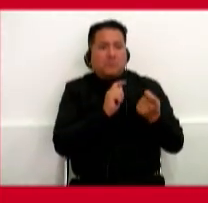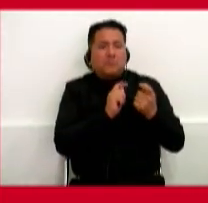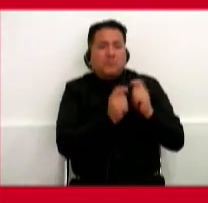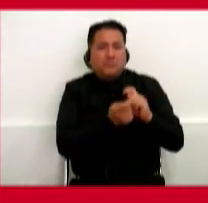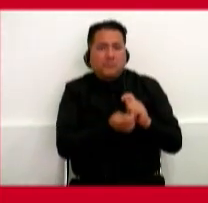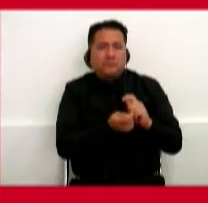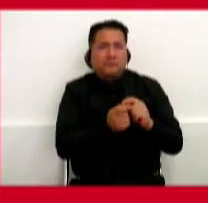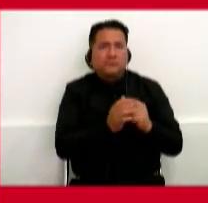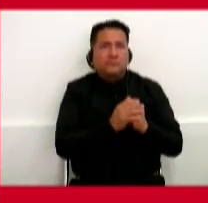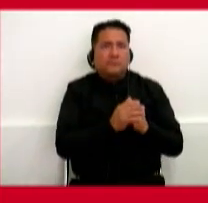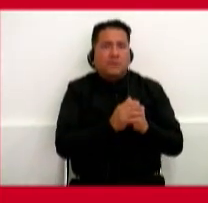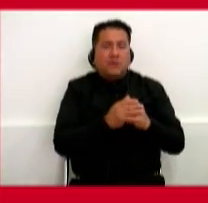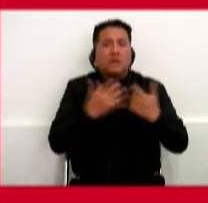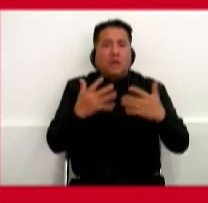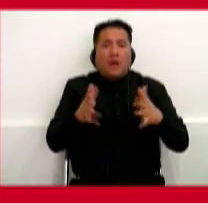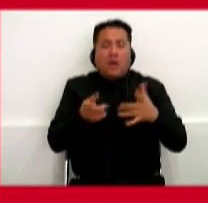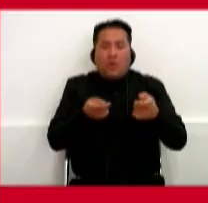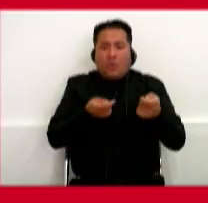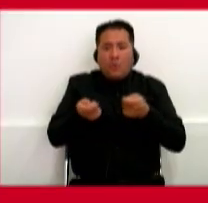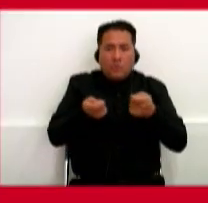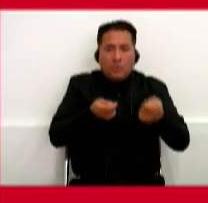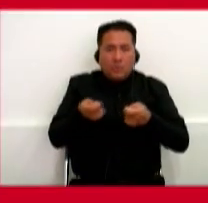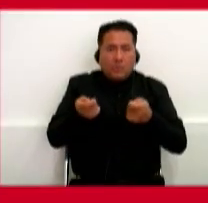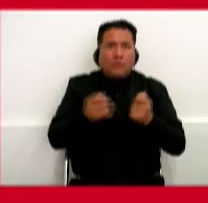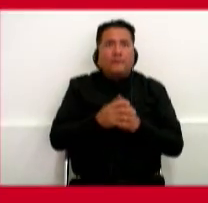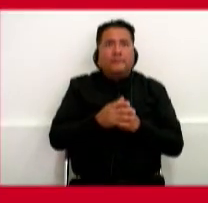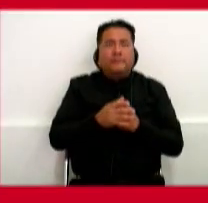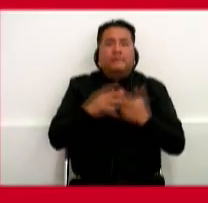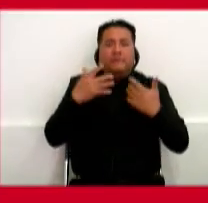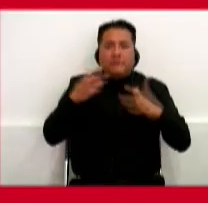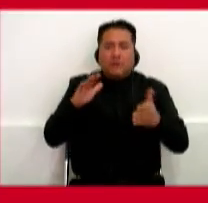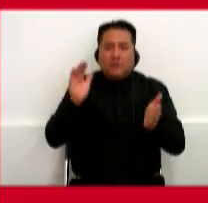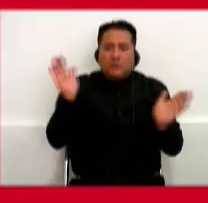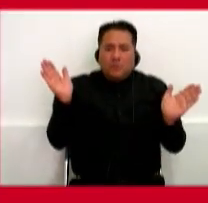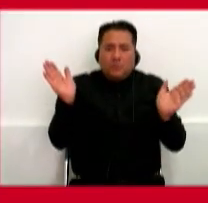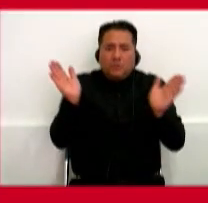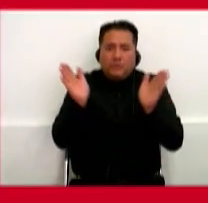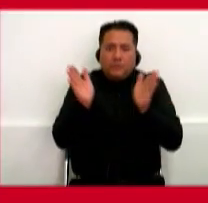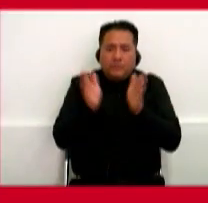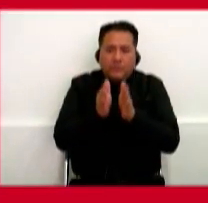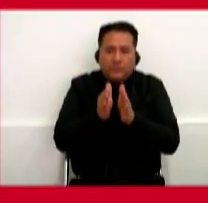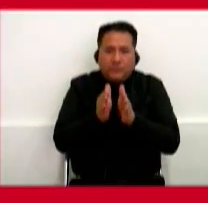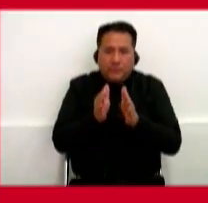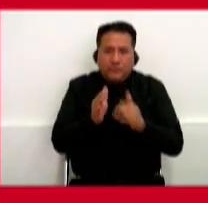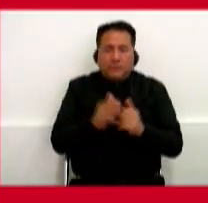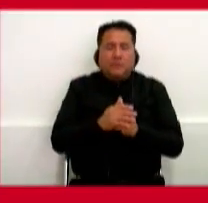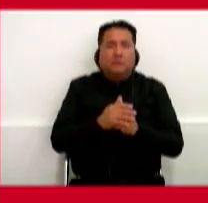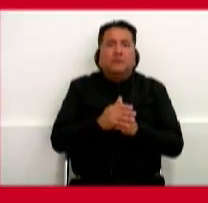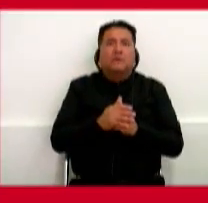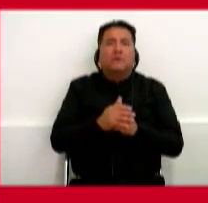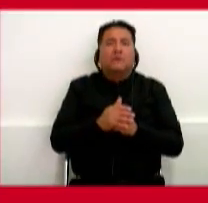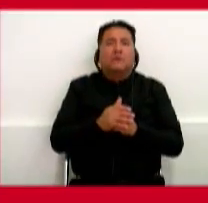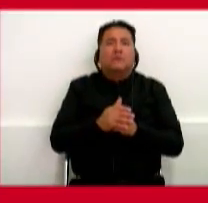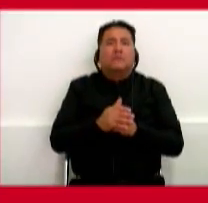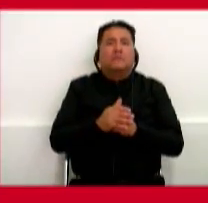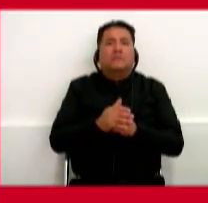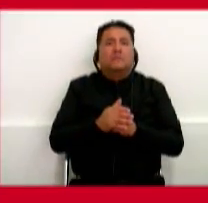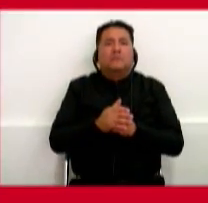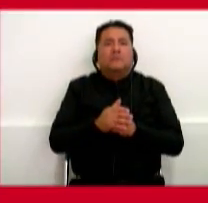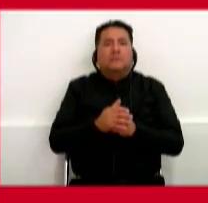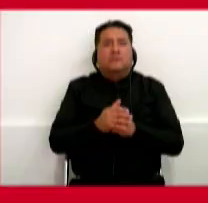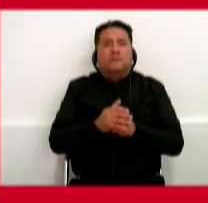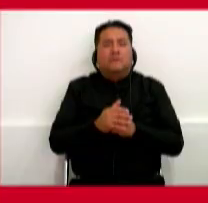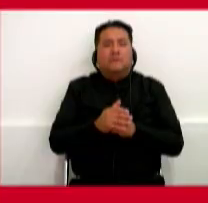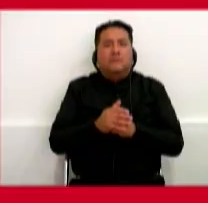payload esté controlado, sea más variable. Hemos reducido la brecha en la variabilidad. En lo que